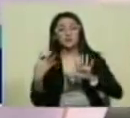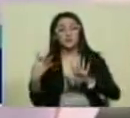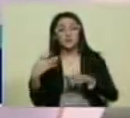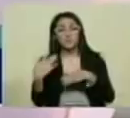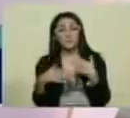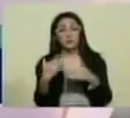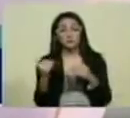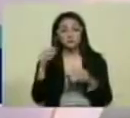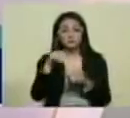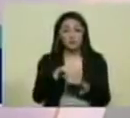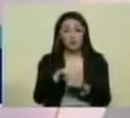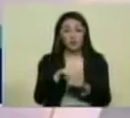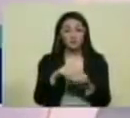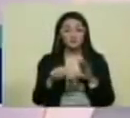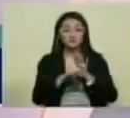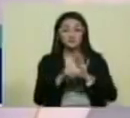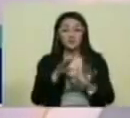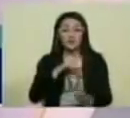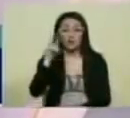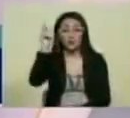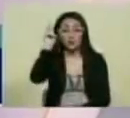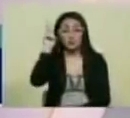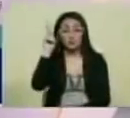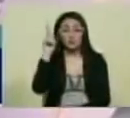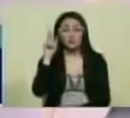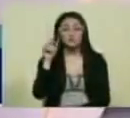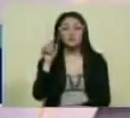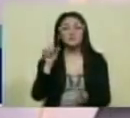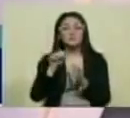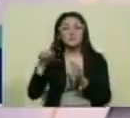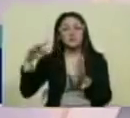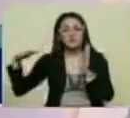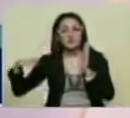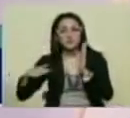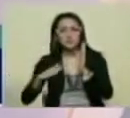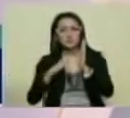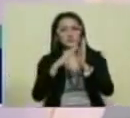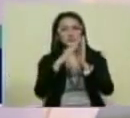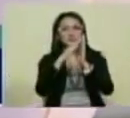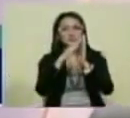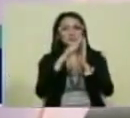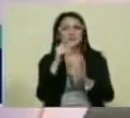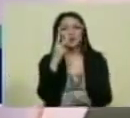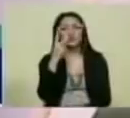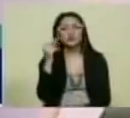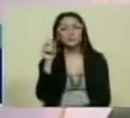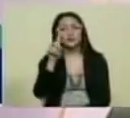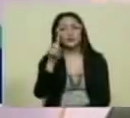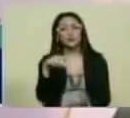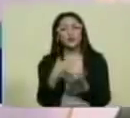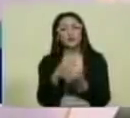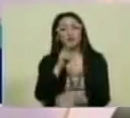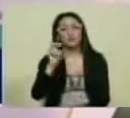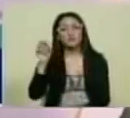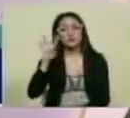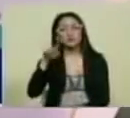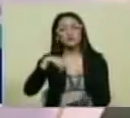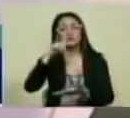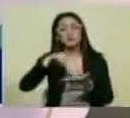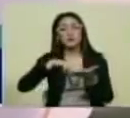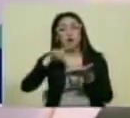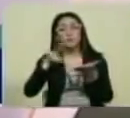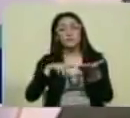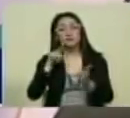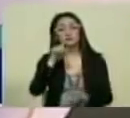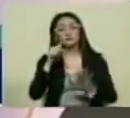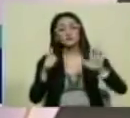de incorporación simbólica de Guaycaipuro al Panteón Nacional entre el 2001 y 2004, la firma del convenio